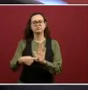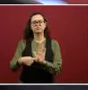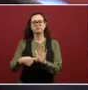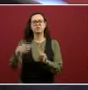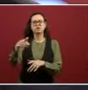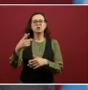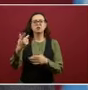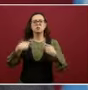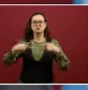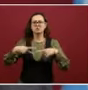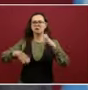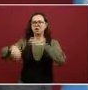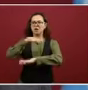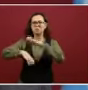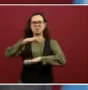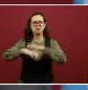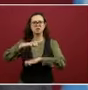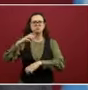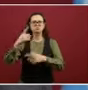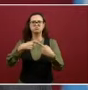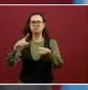a grandes contribuyentes.